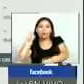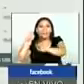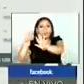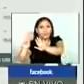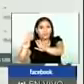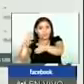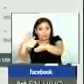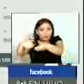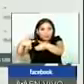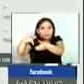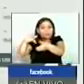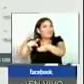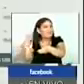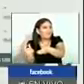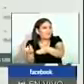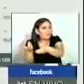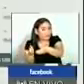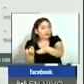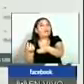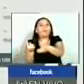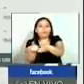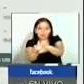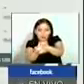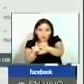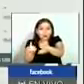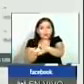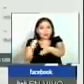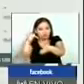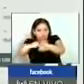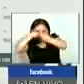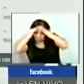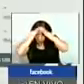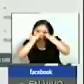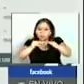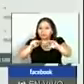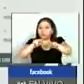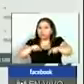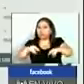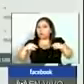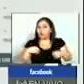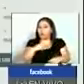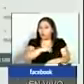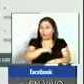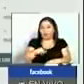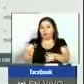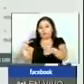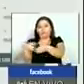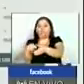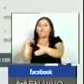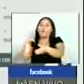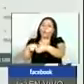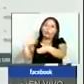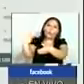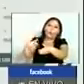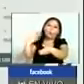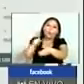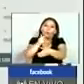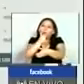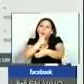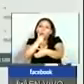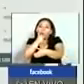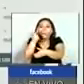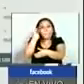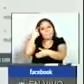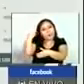importante porque estos son los casos de personas que están recibiendo atención médica. El dato que preocupa en esta gráfica también es el